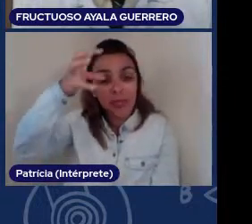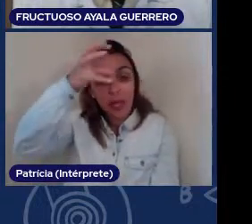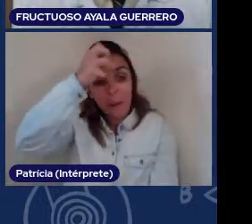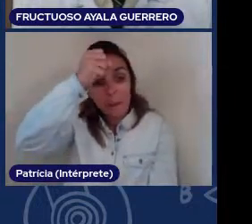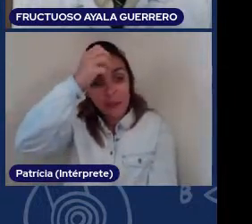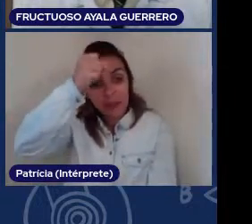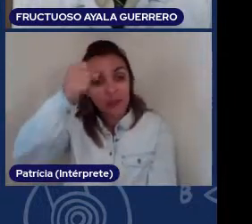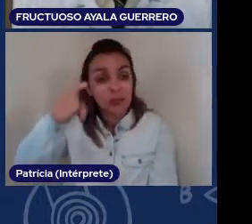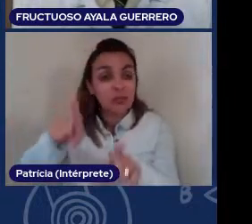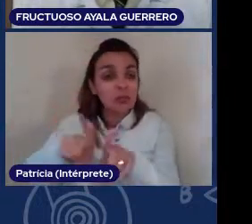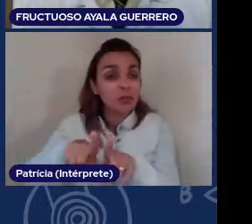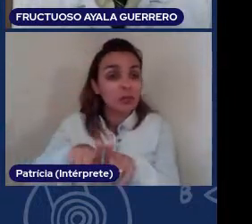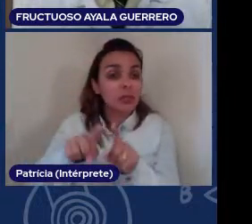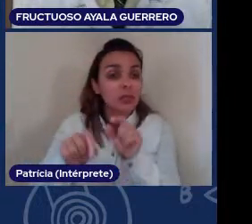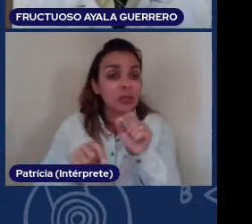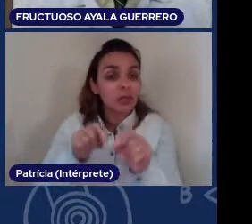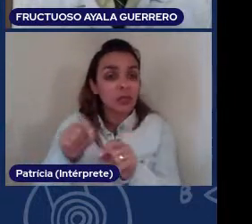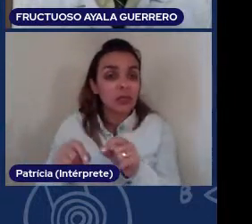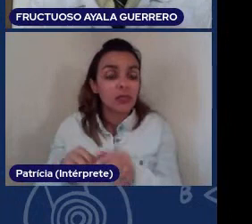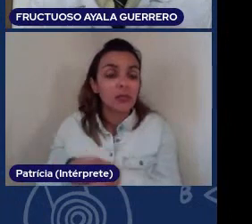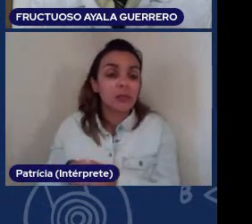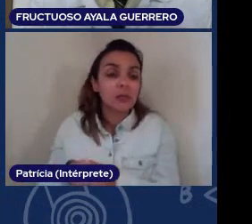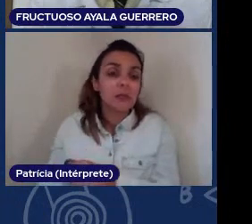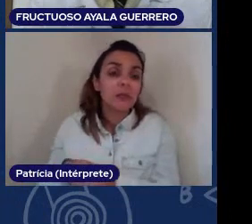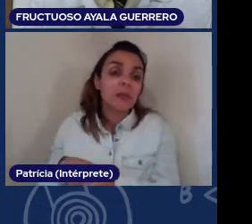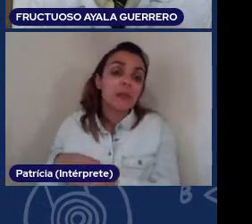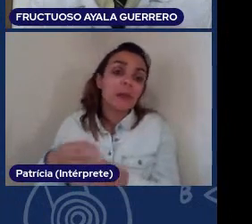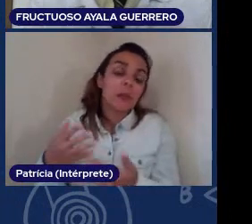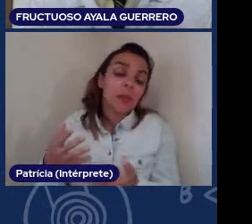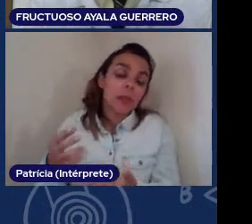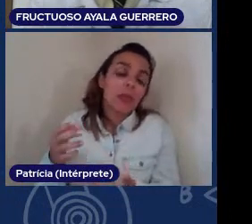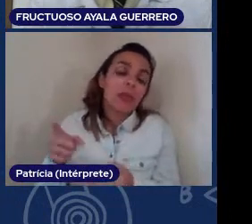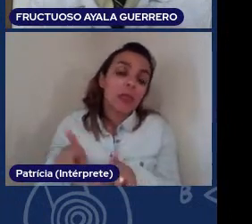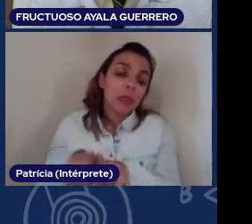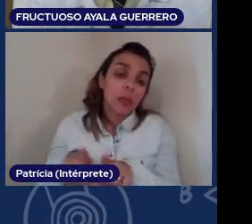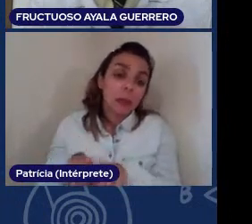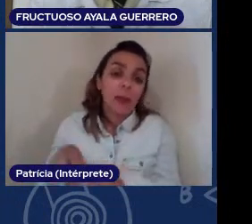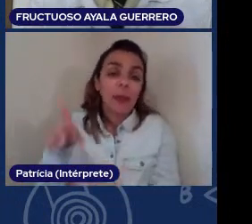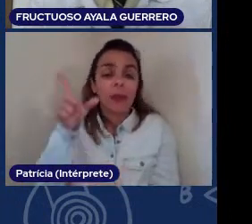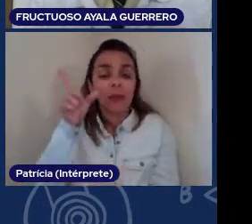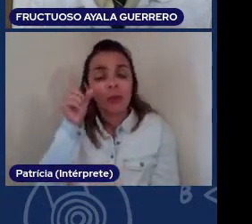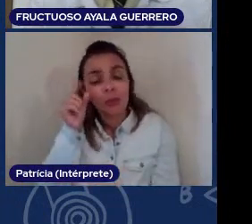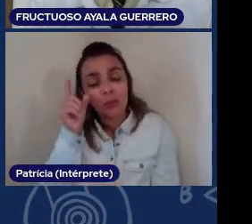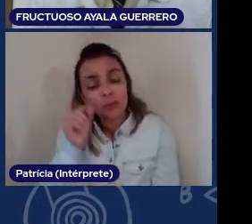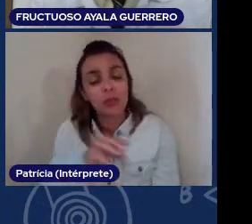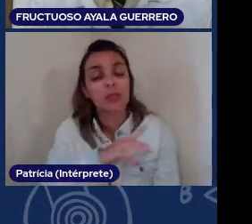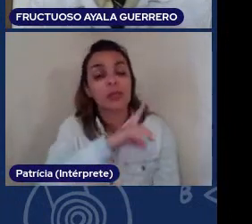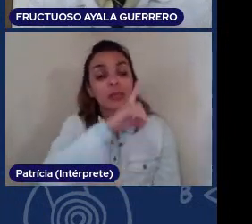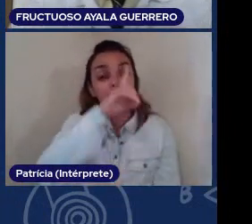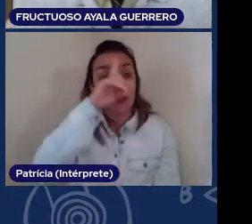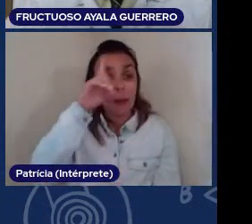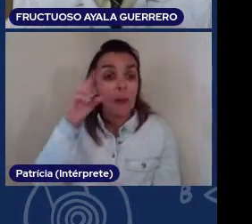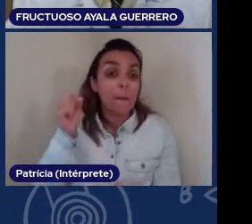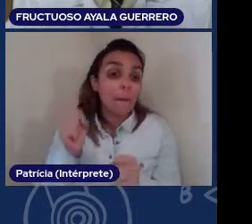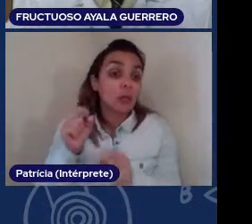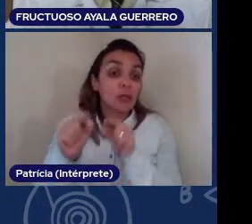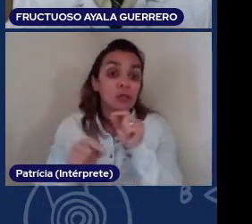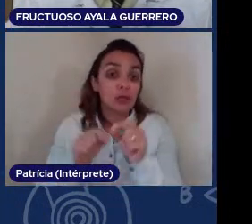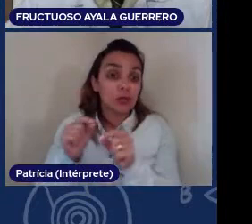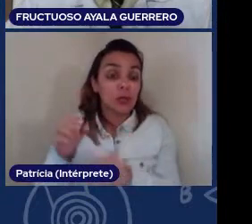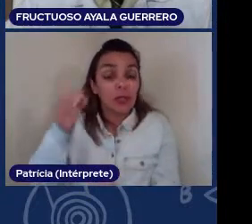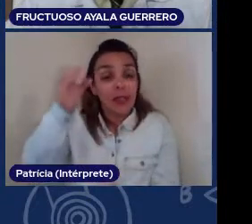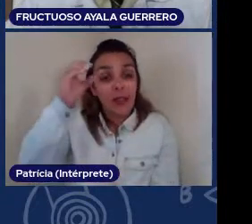como el hipocampo, sino que también la propia somnolencia diurna puede alterar la capacidad